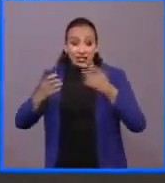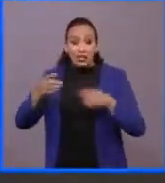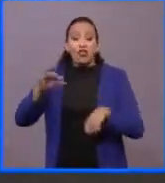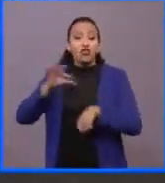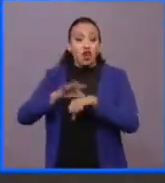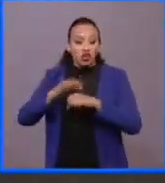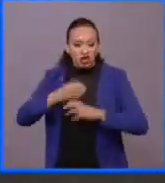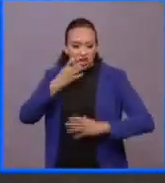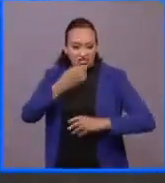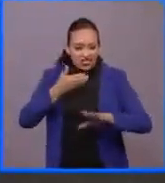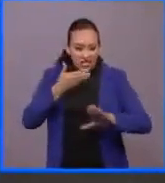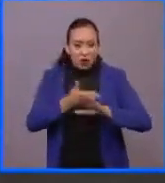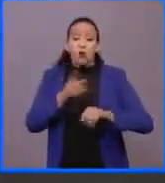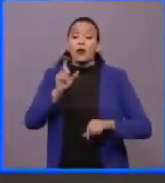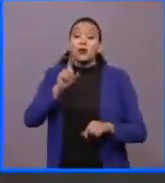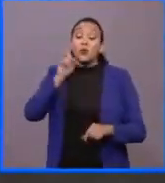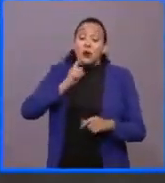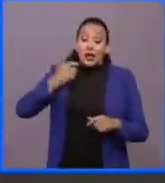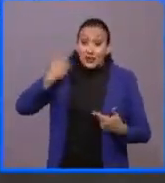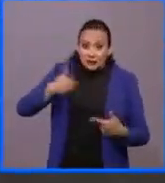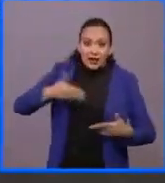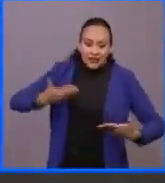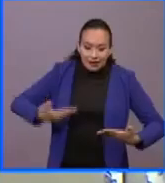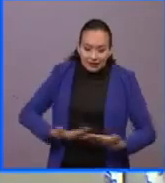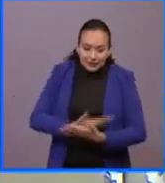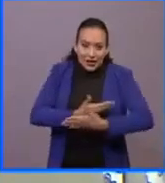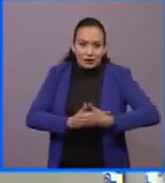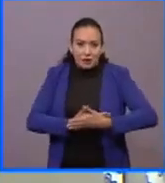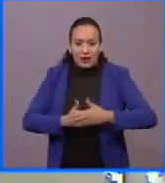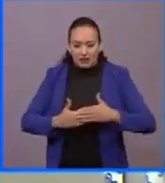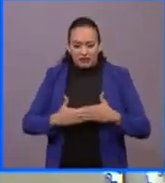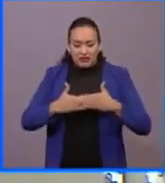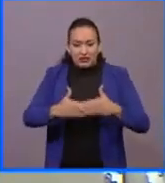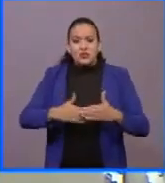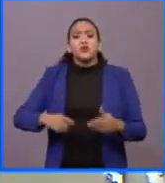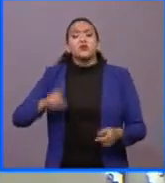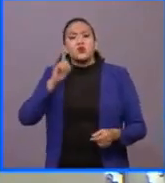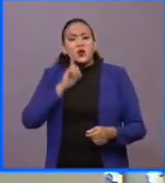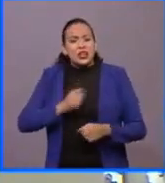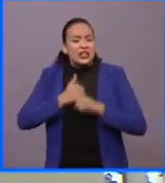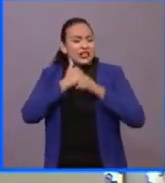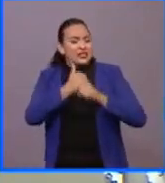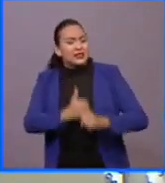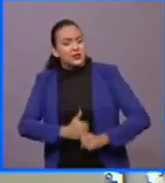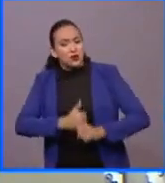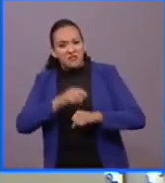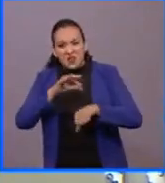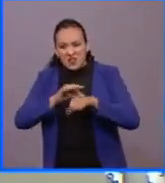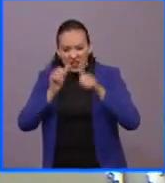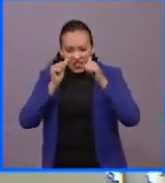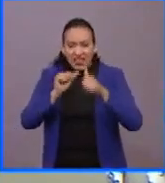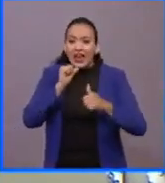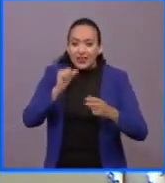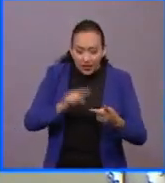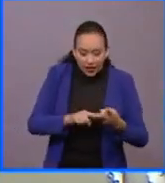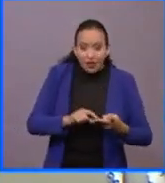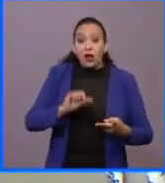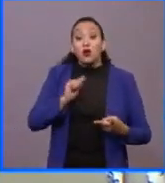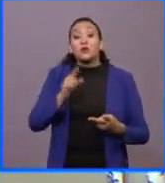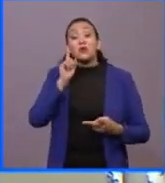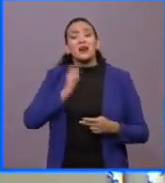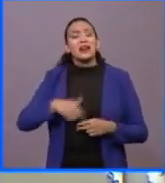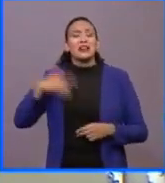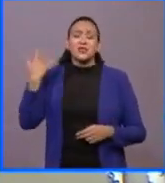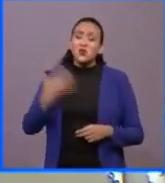médico durante la labor de parto, esterilización forzada o ser ignoradas y subestimadas, principalmente cuando manifestaron